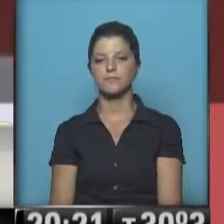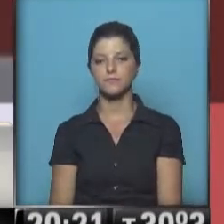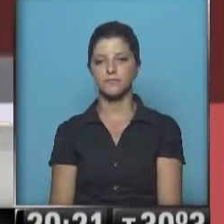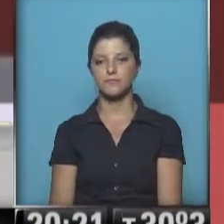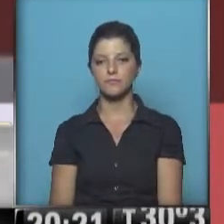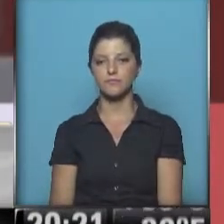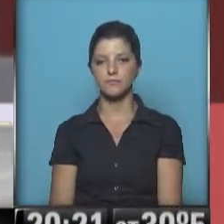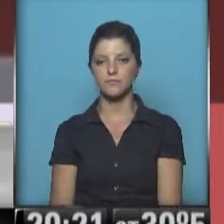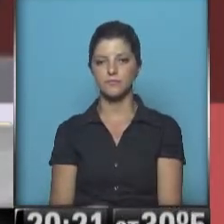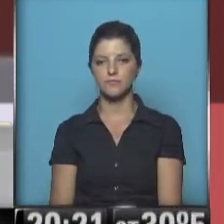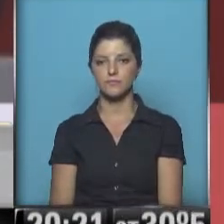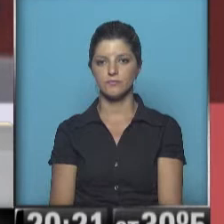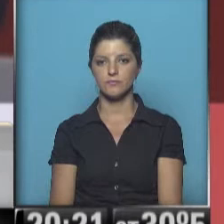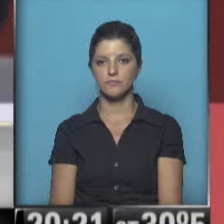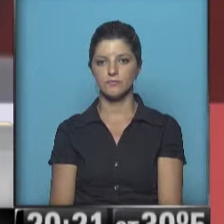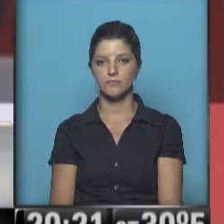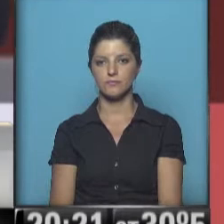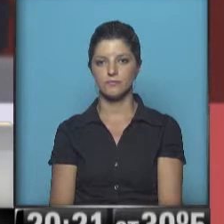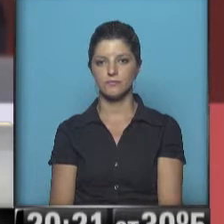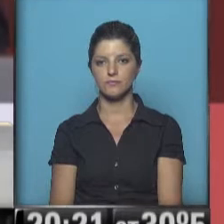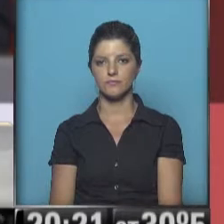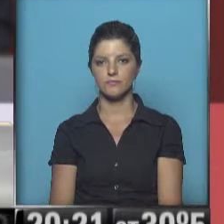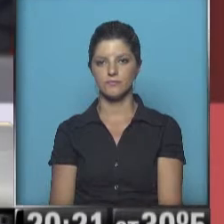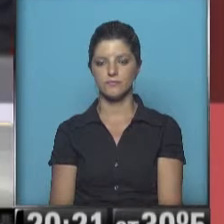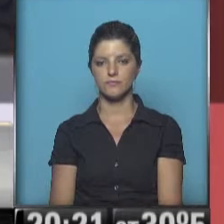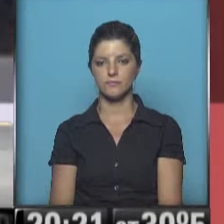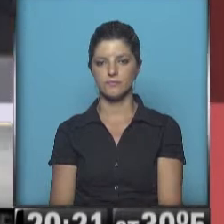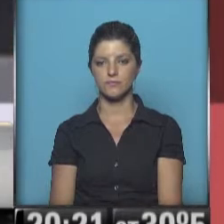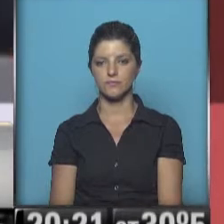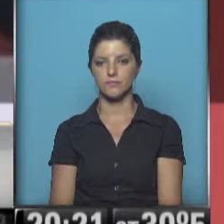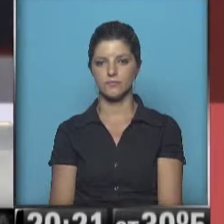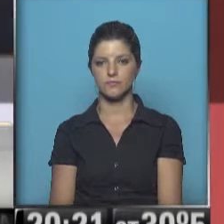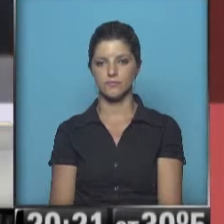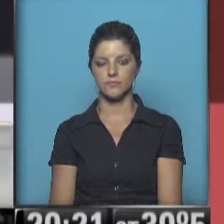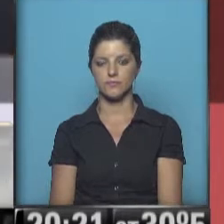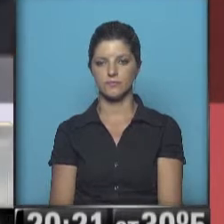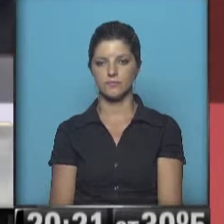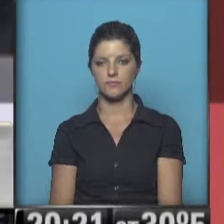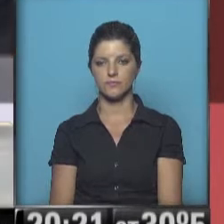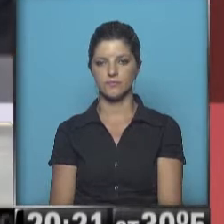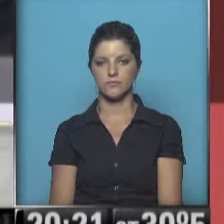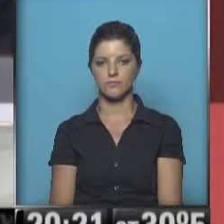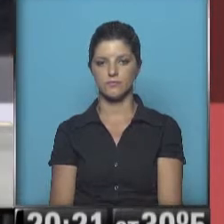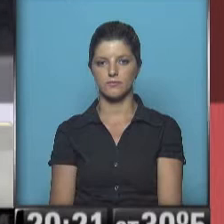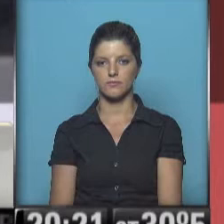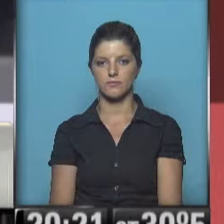100 de media por tipo de quienes creadas merkel antonio fletcher smoking